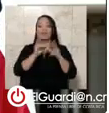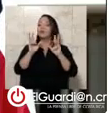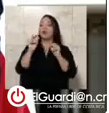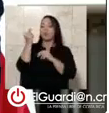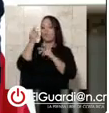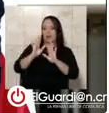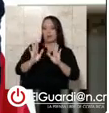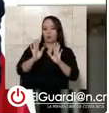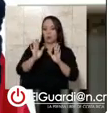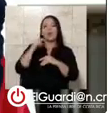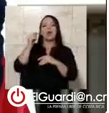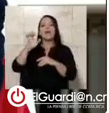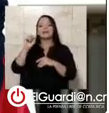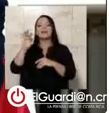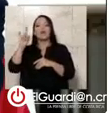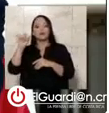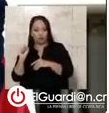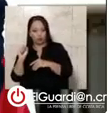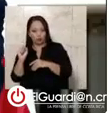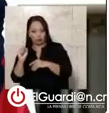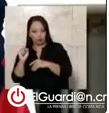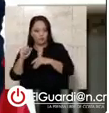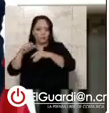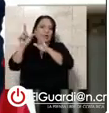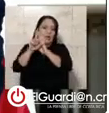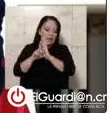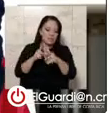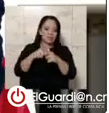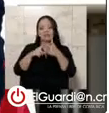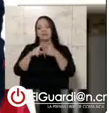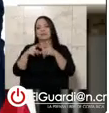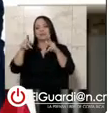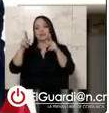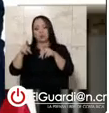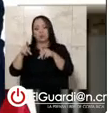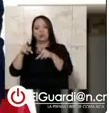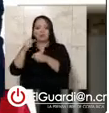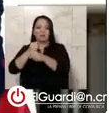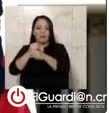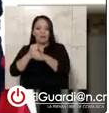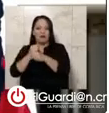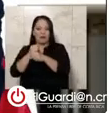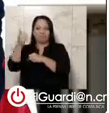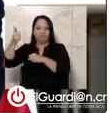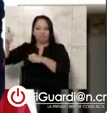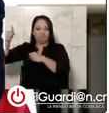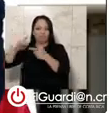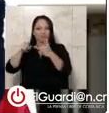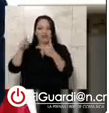gobiernos, los estados, las leyes, los legisladores, los ministros, se